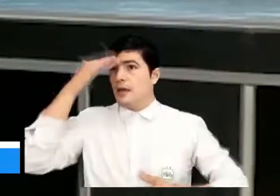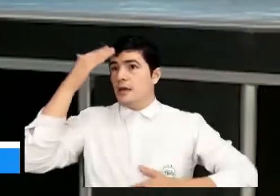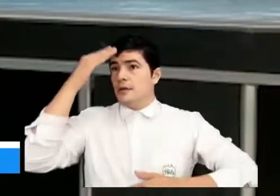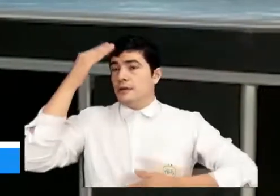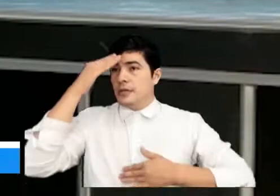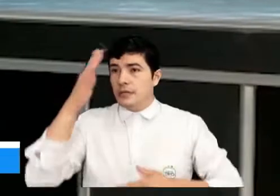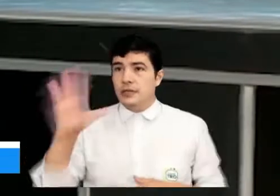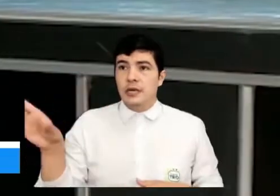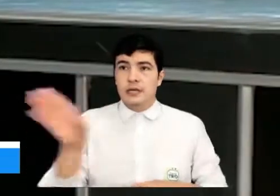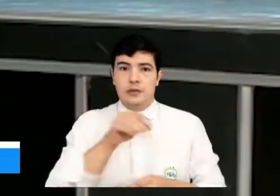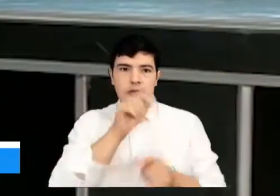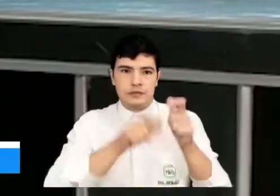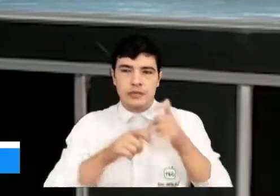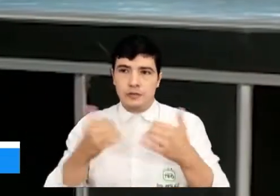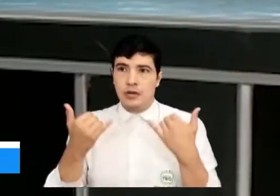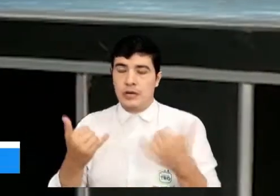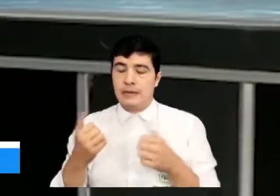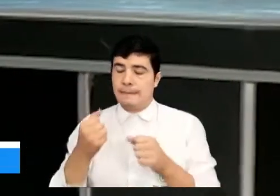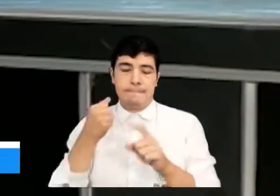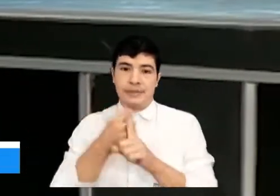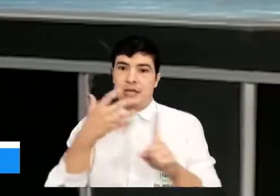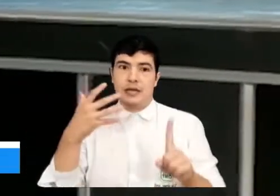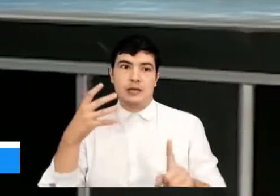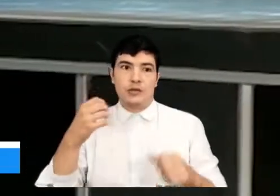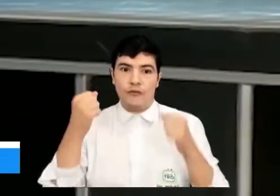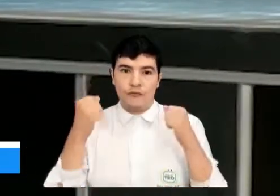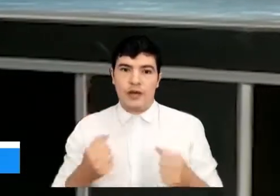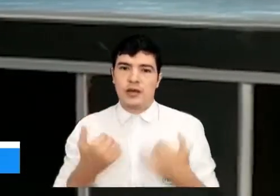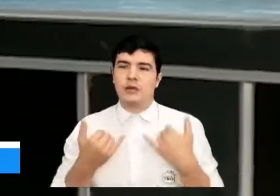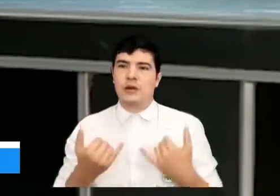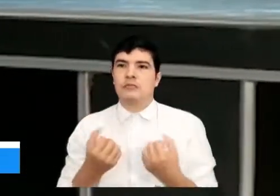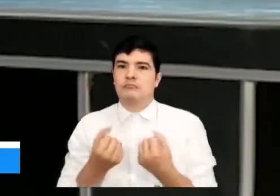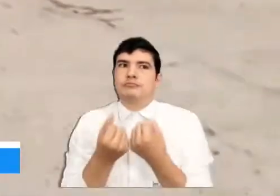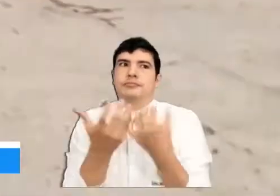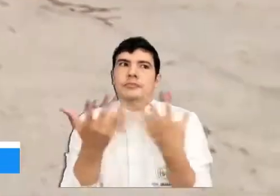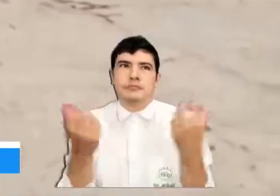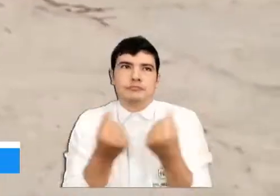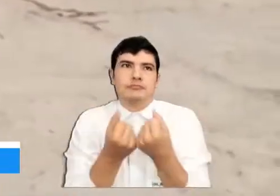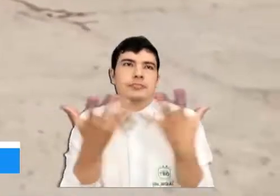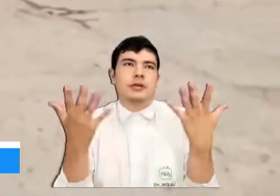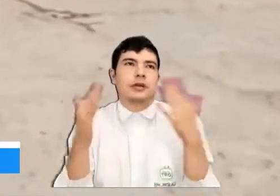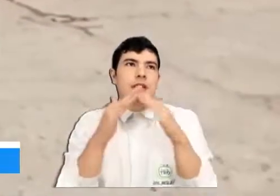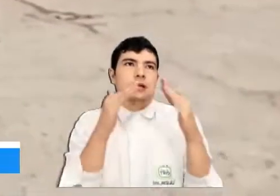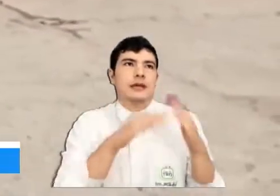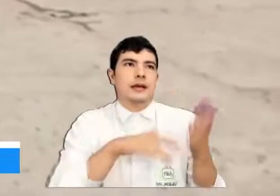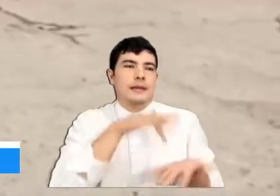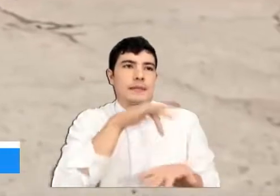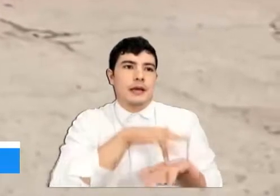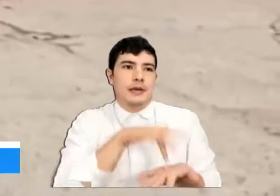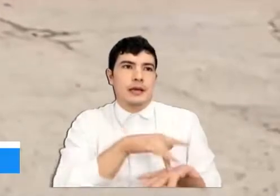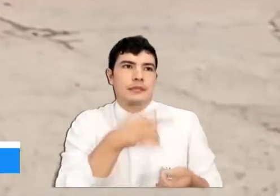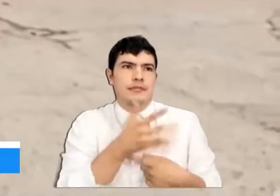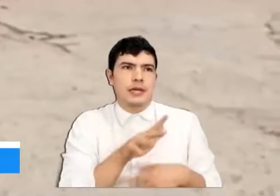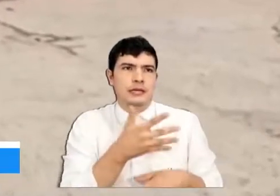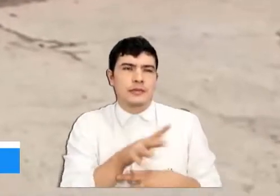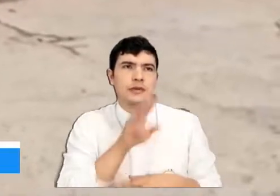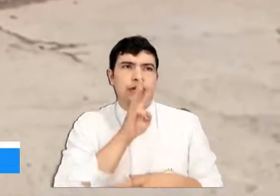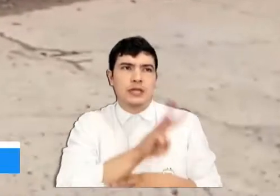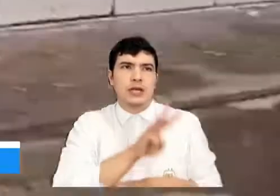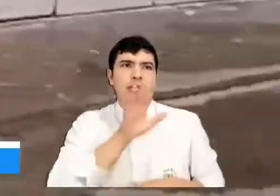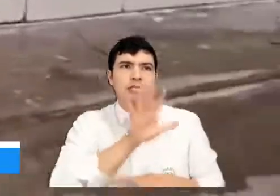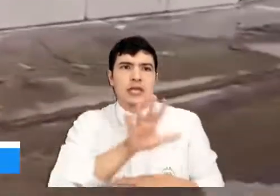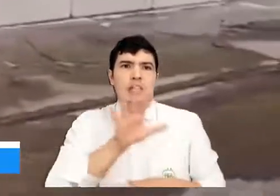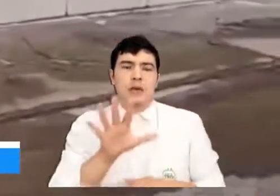355 casas, se hizo en dos jornadas y fueron muy activos los dos días de jornada. Calculamos que más de unas